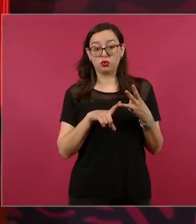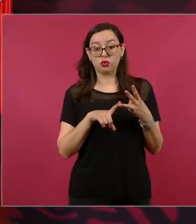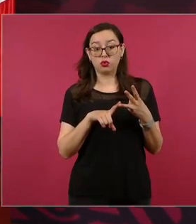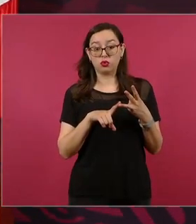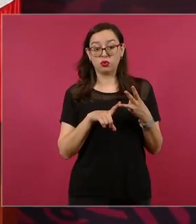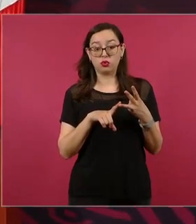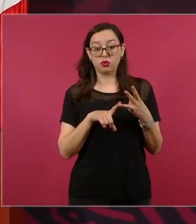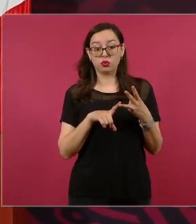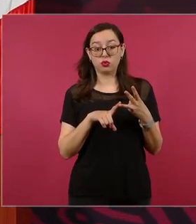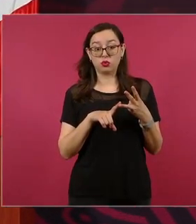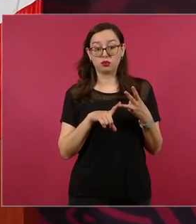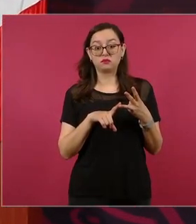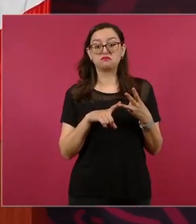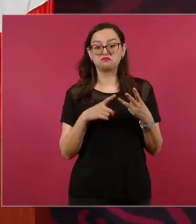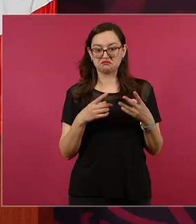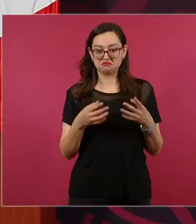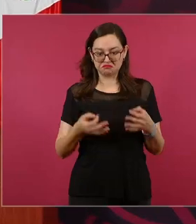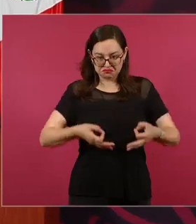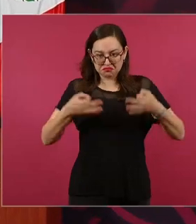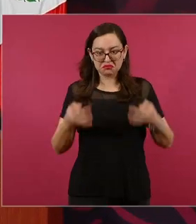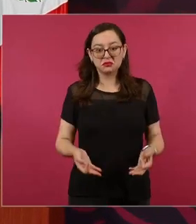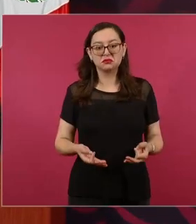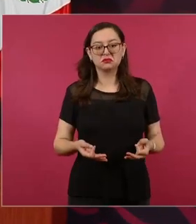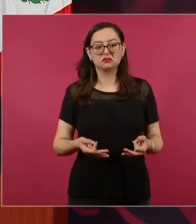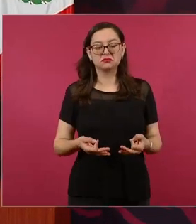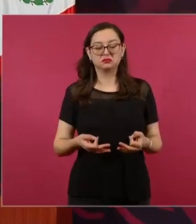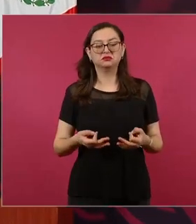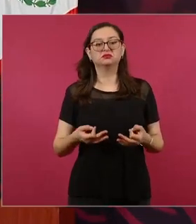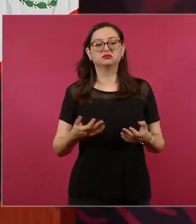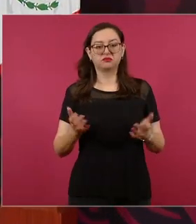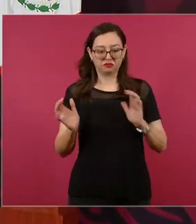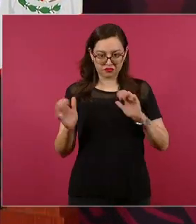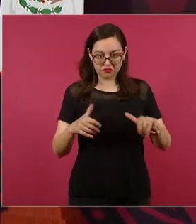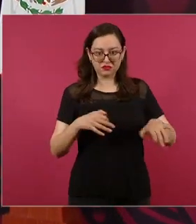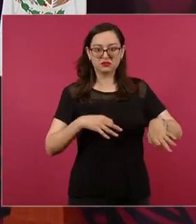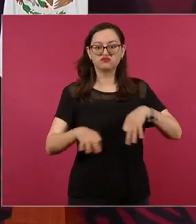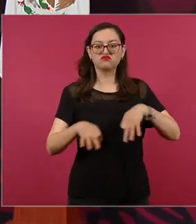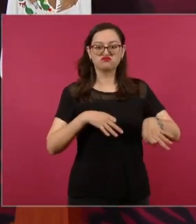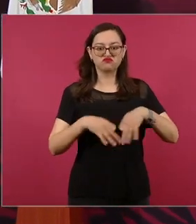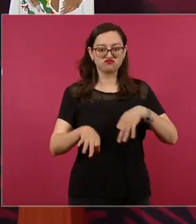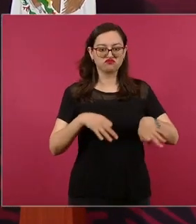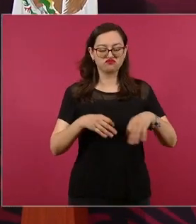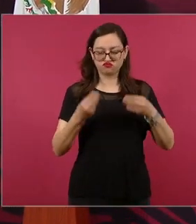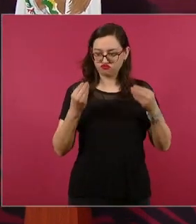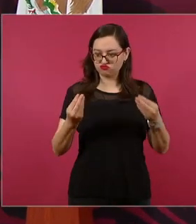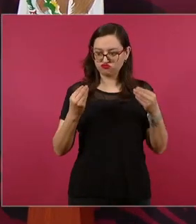en bienestar, empleos generados,